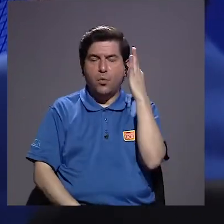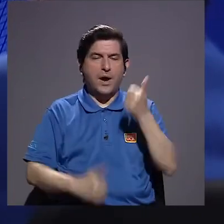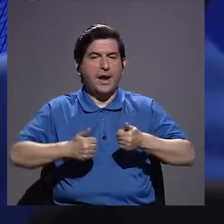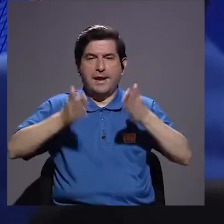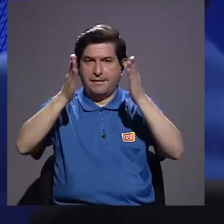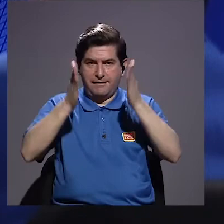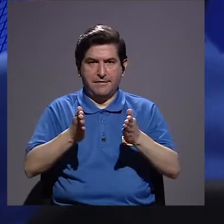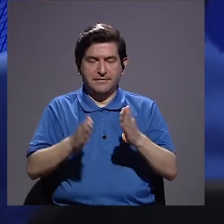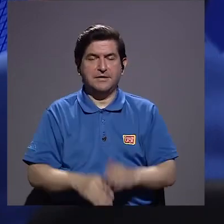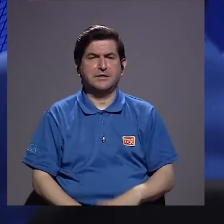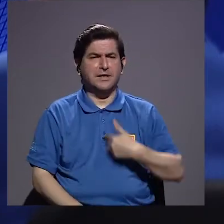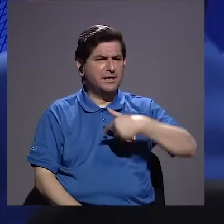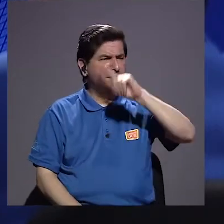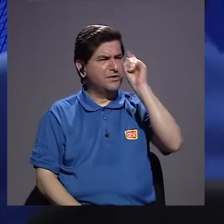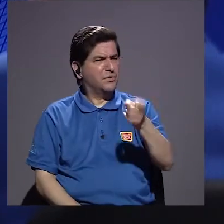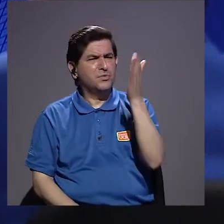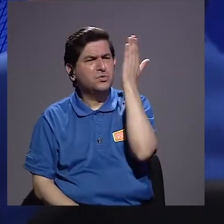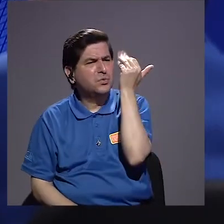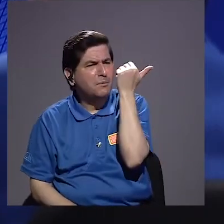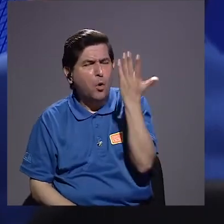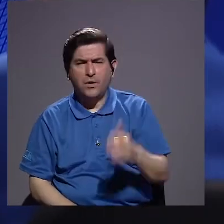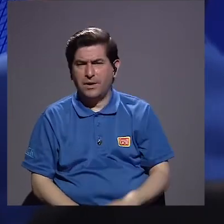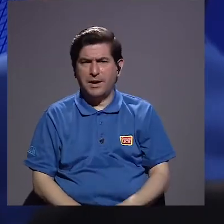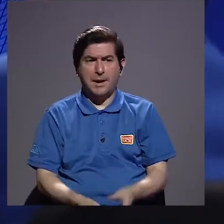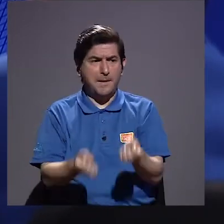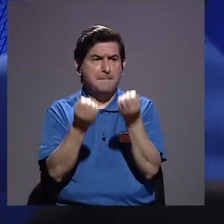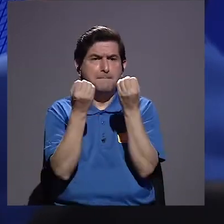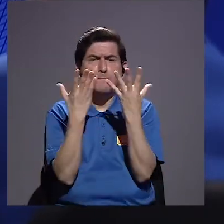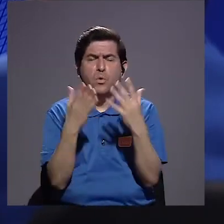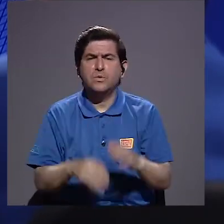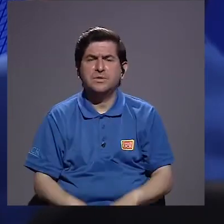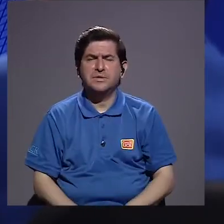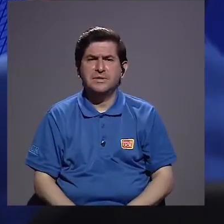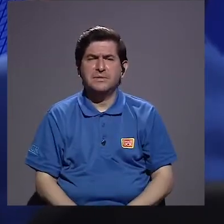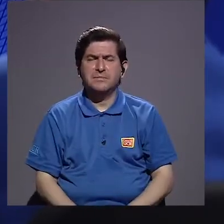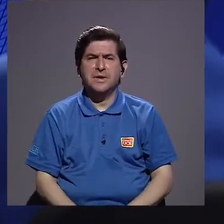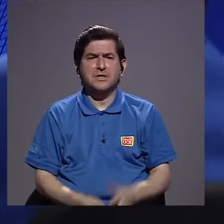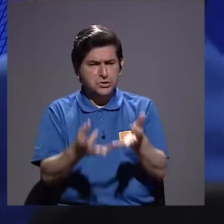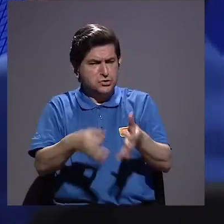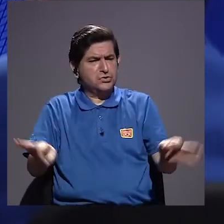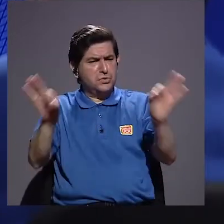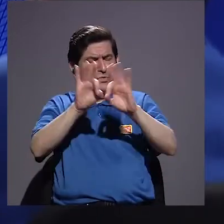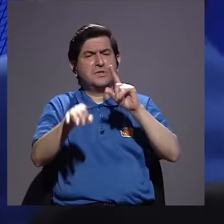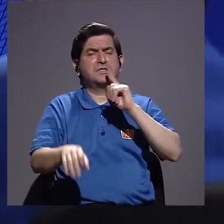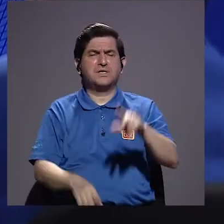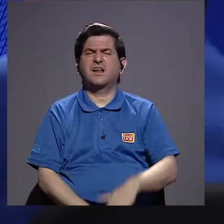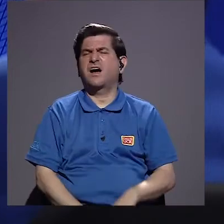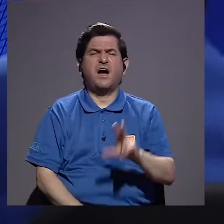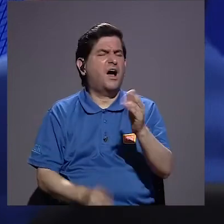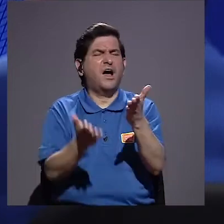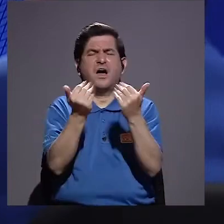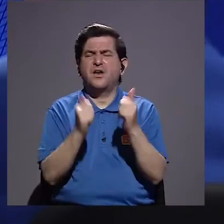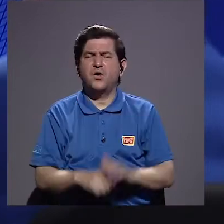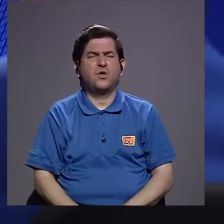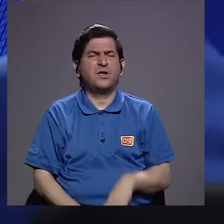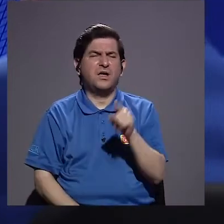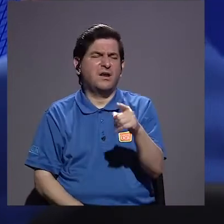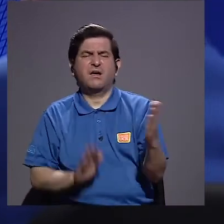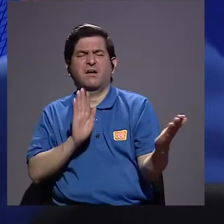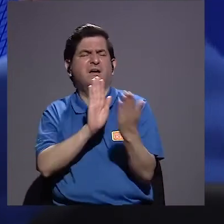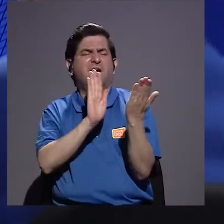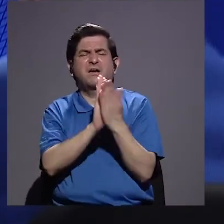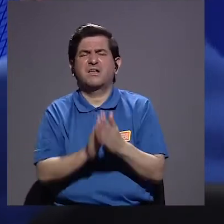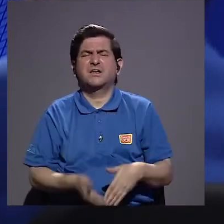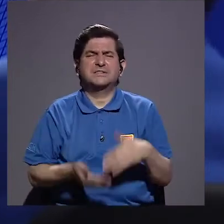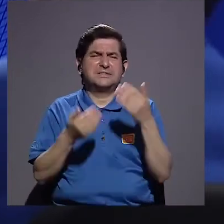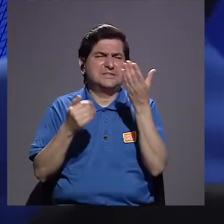candidatas mujeres. Y cuando yo pregunté por qué, habiendo tantas académicas tan notables, me dicen eso, que no quieren exponerse a